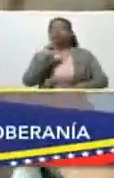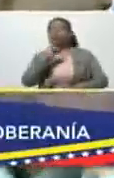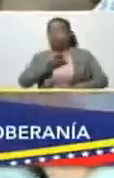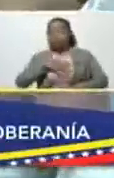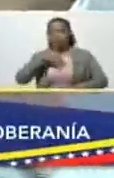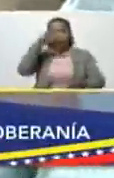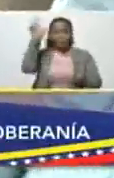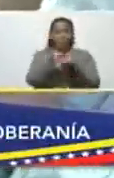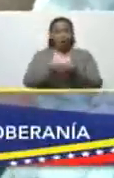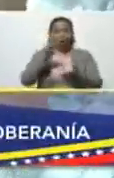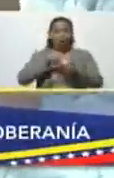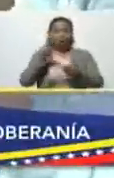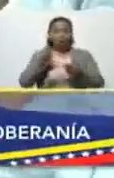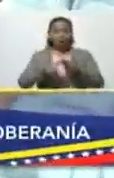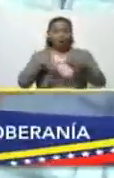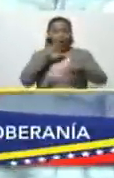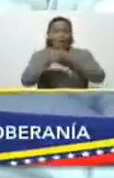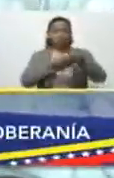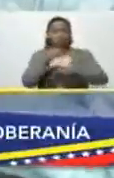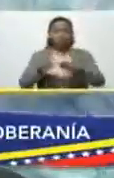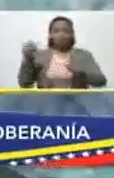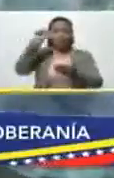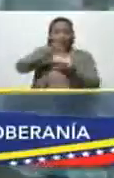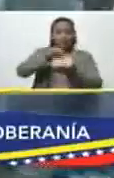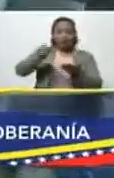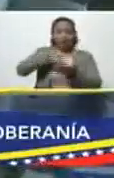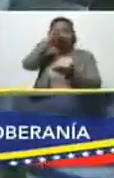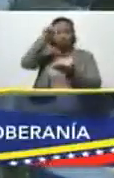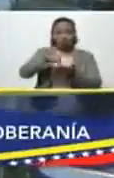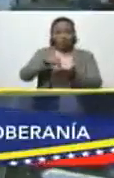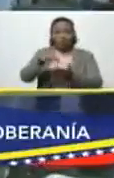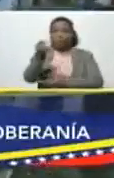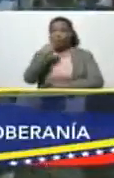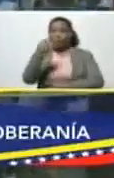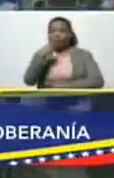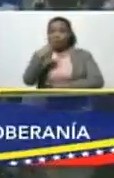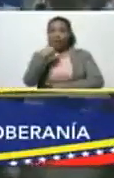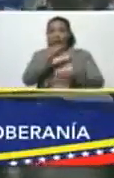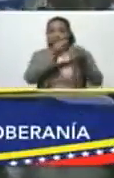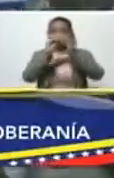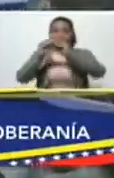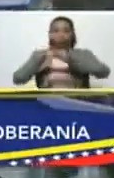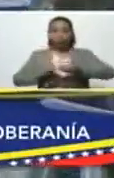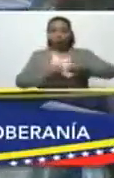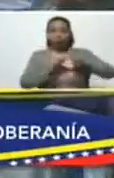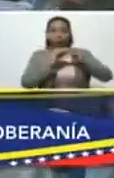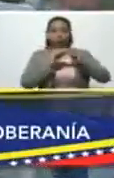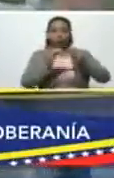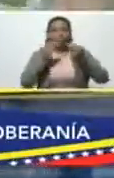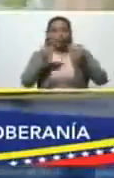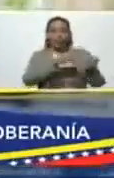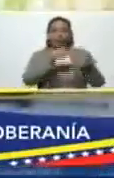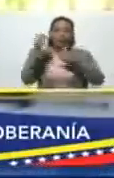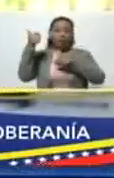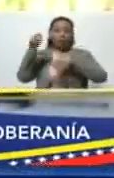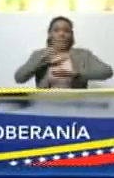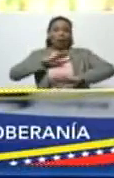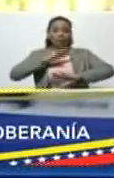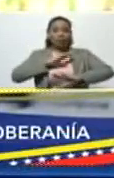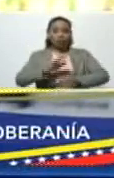Aprobado, entonces. La creación del Centro Nacional de Medicina Regenerativa para llevar estos